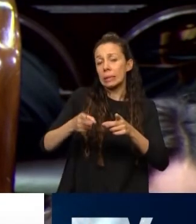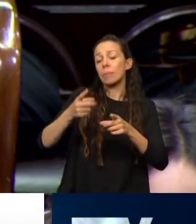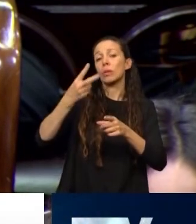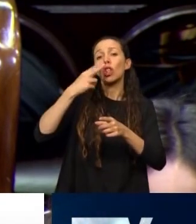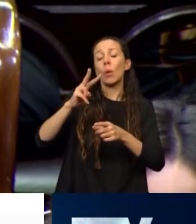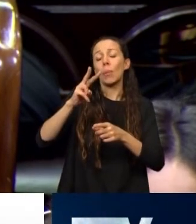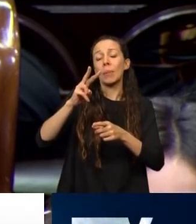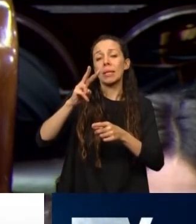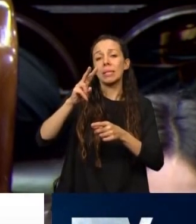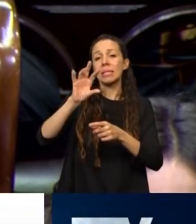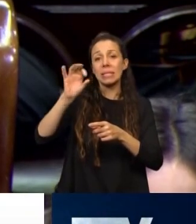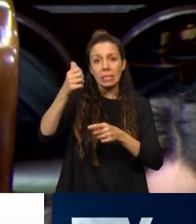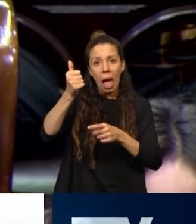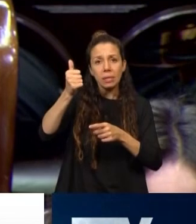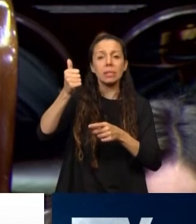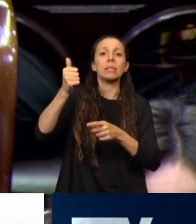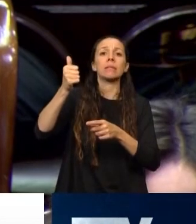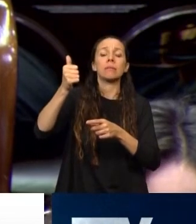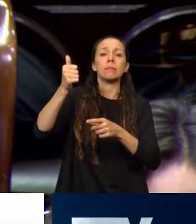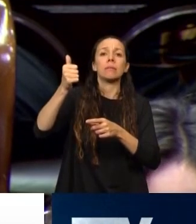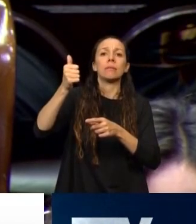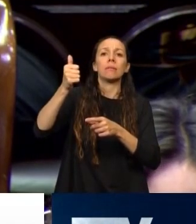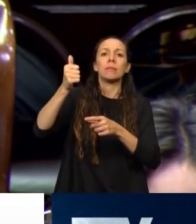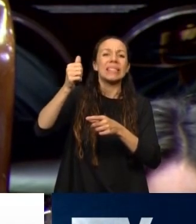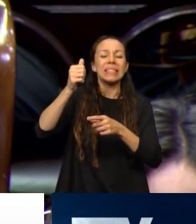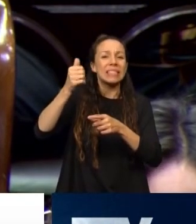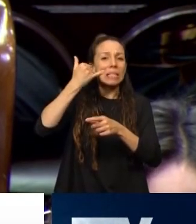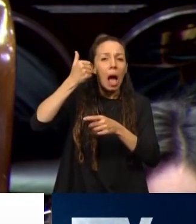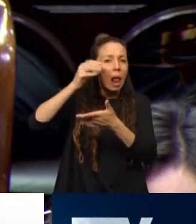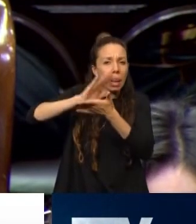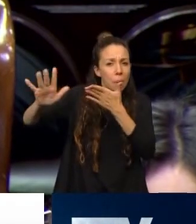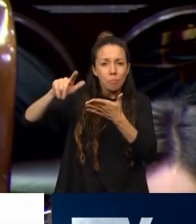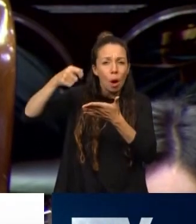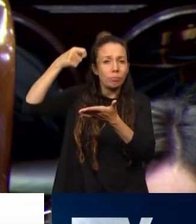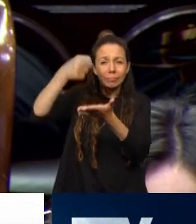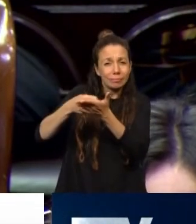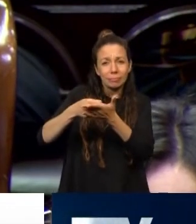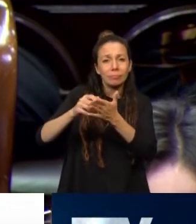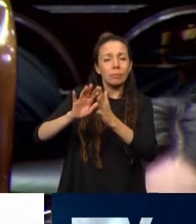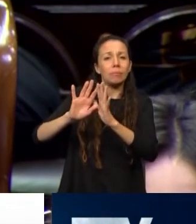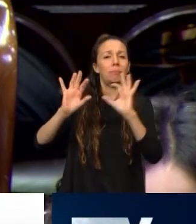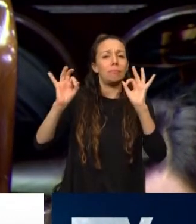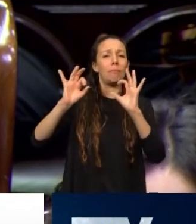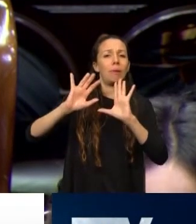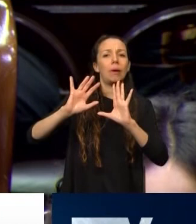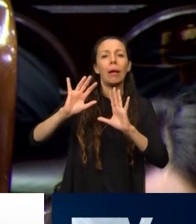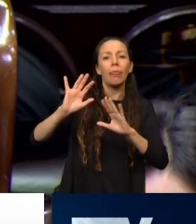2006. Allí llegamos a $0 de deuda con el Fondo Monetario